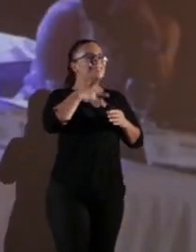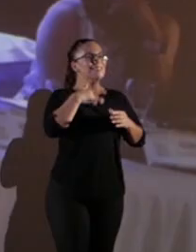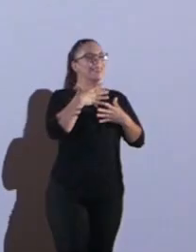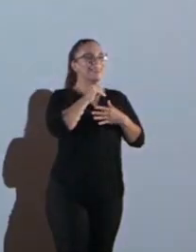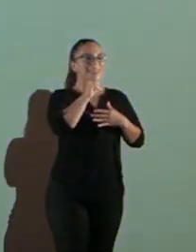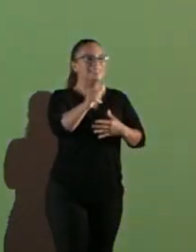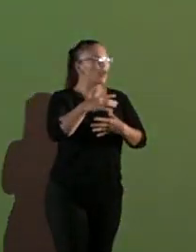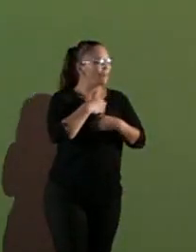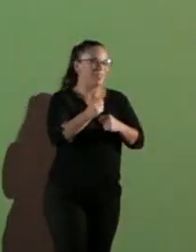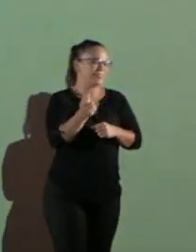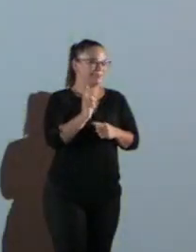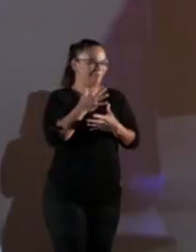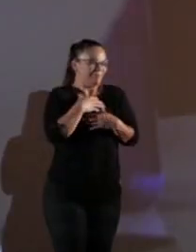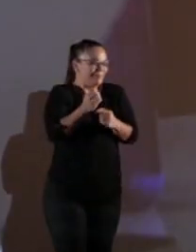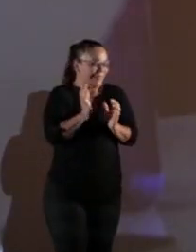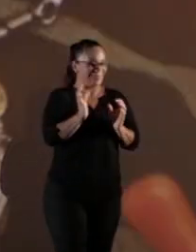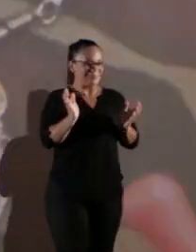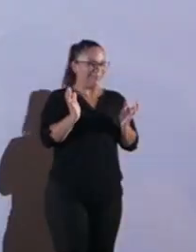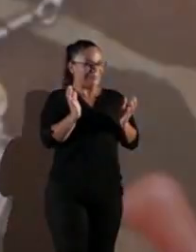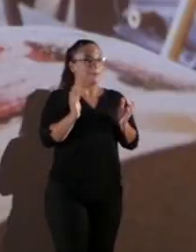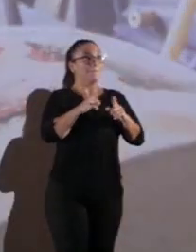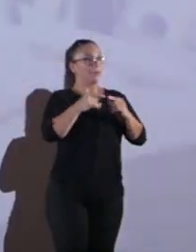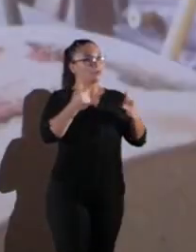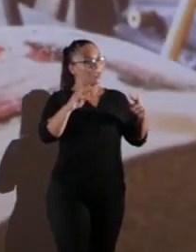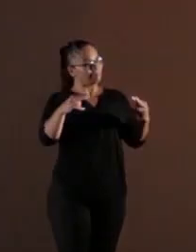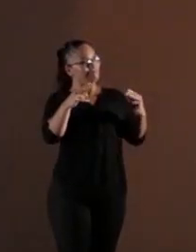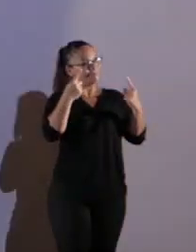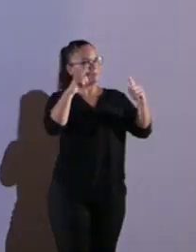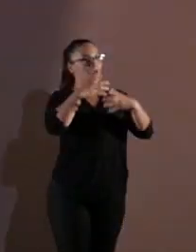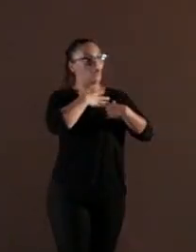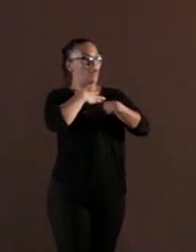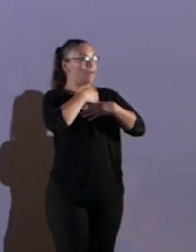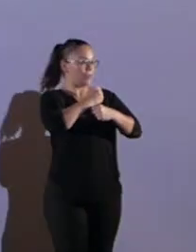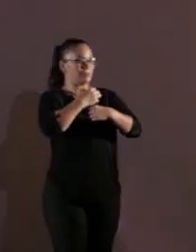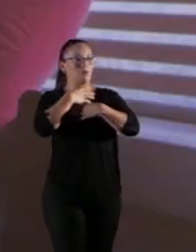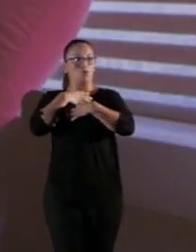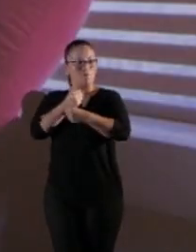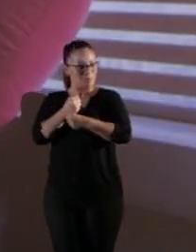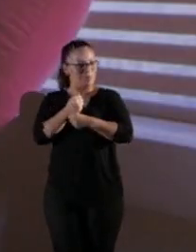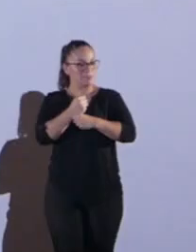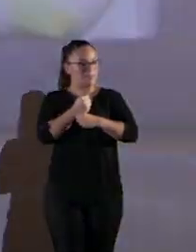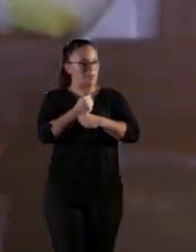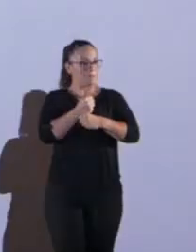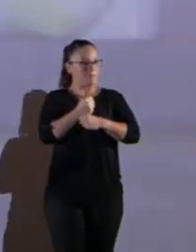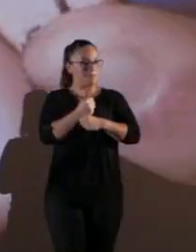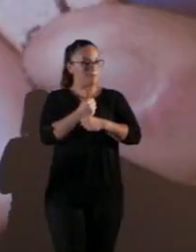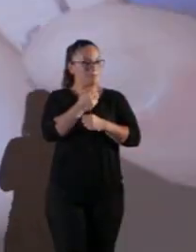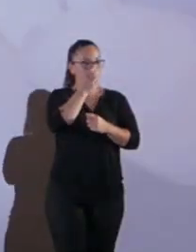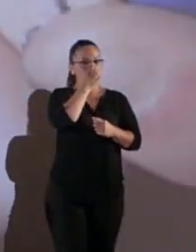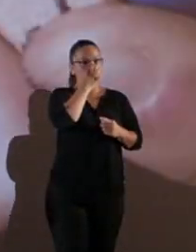de un lado para otro y ahora estamos ahí eso es lo que sea porque es lo que ha aprendido yo milena